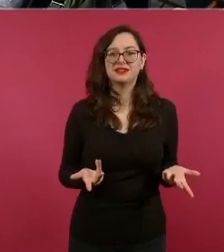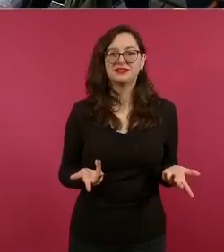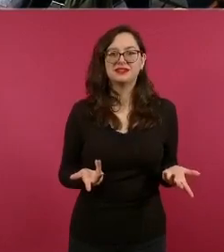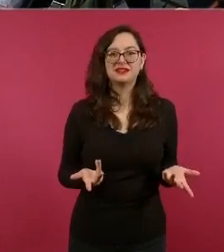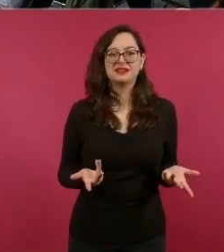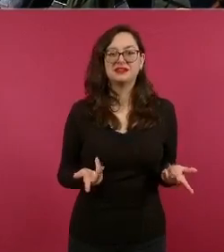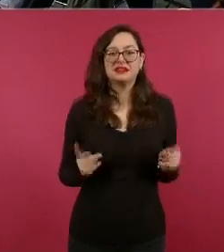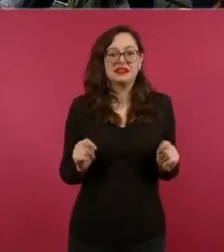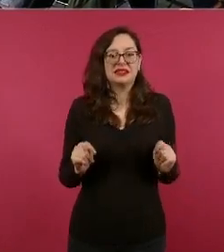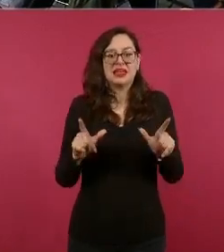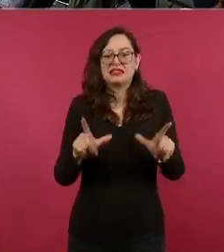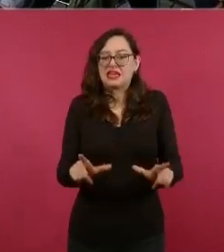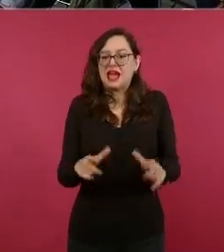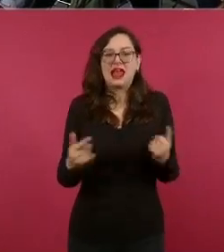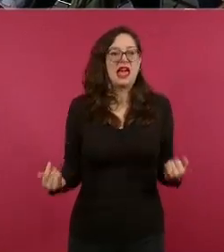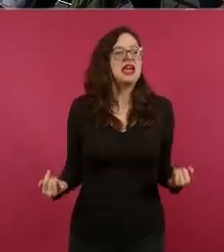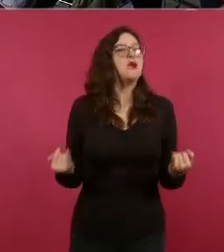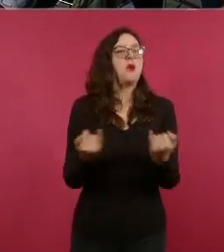Tlaxcala.